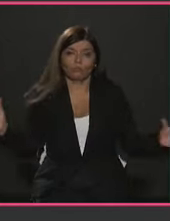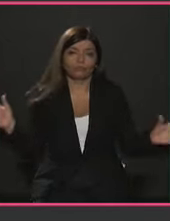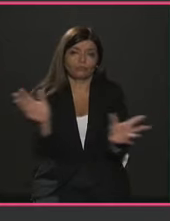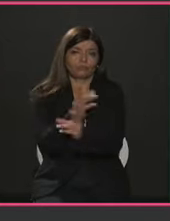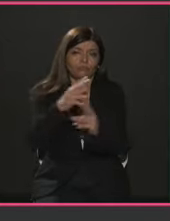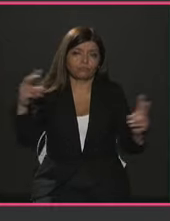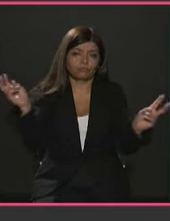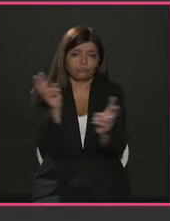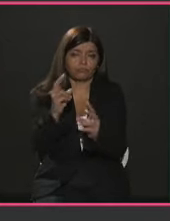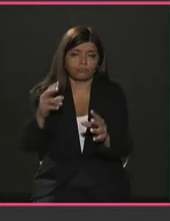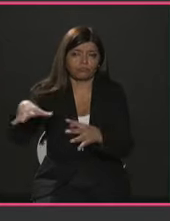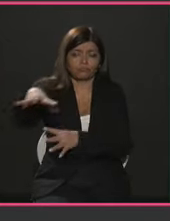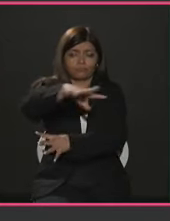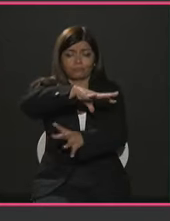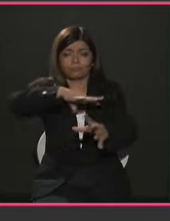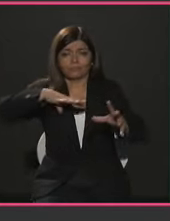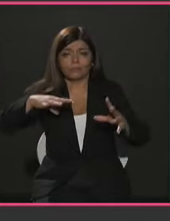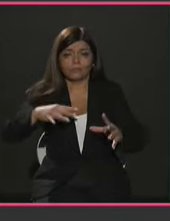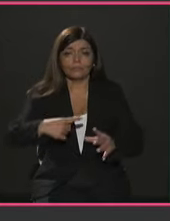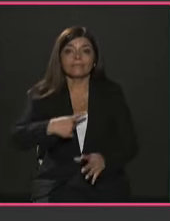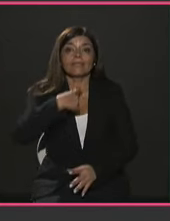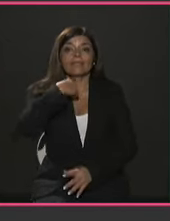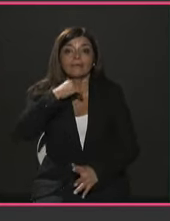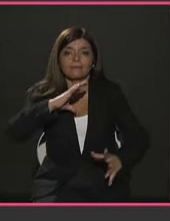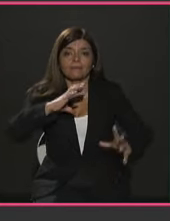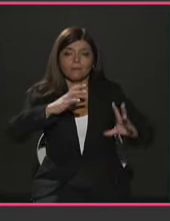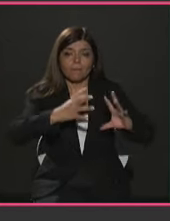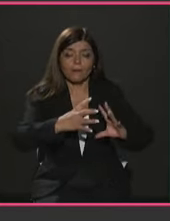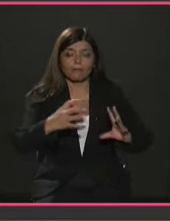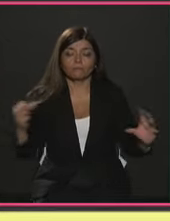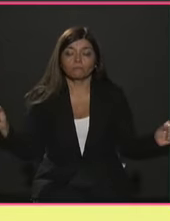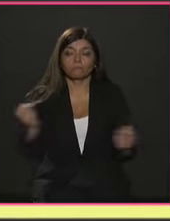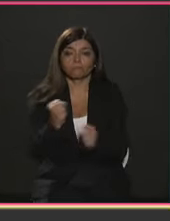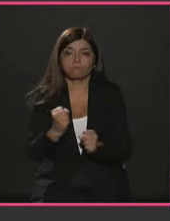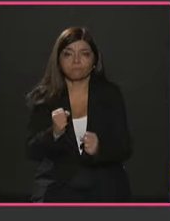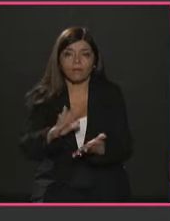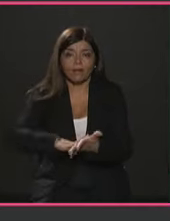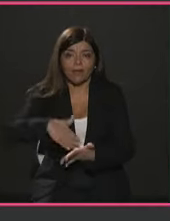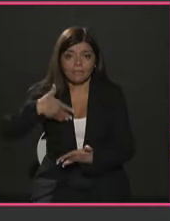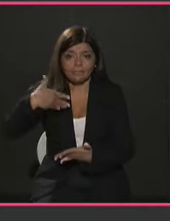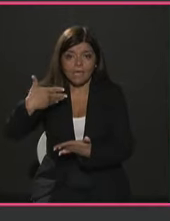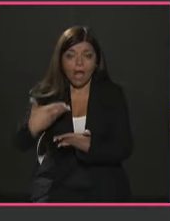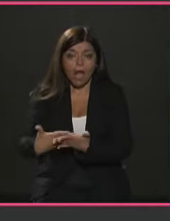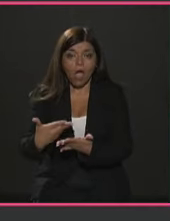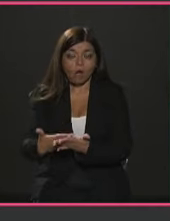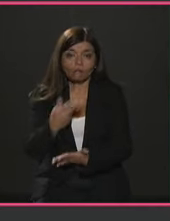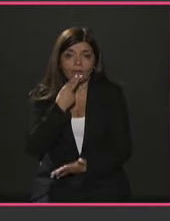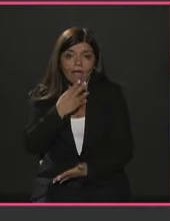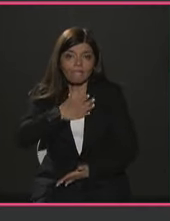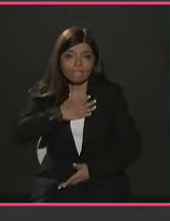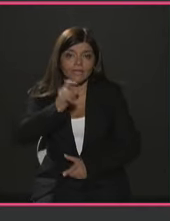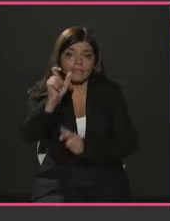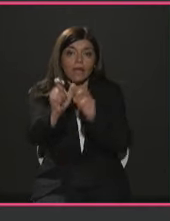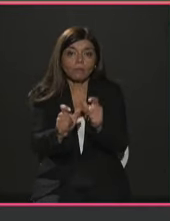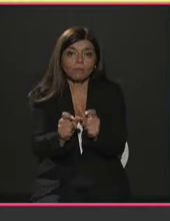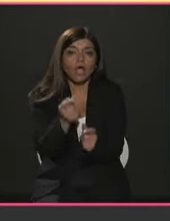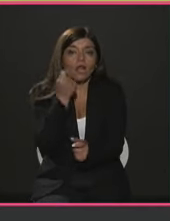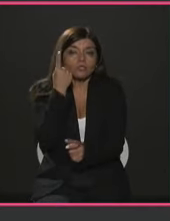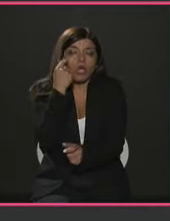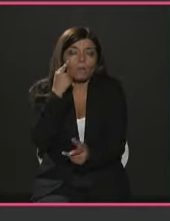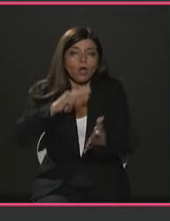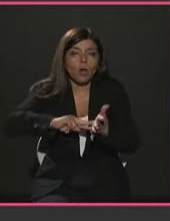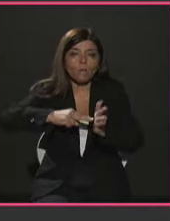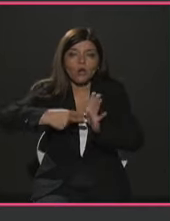tormentas estos están dañando el planeta impactando la salud y vida de las personas hemos habido estos